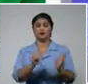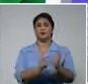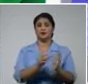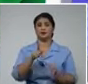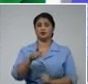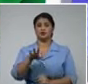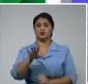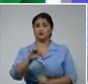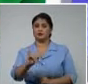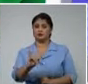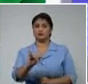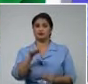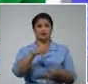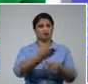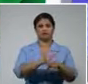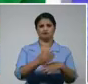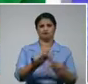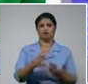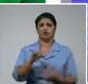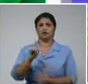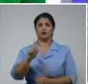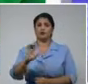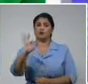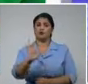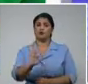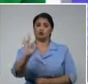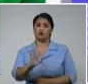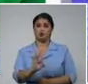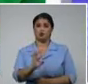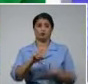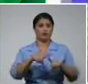53.156, el 91%, que